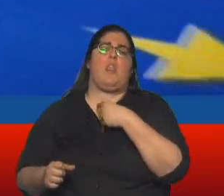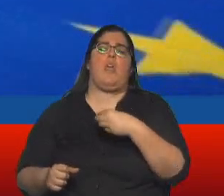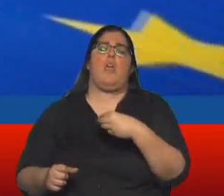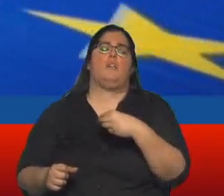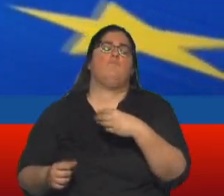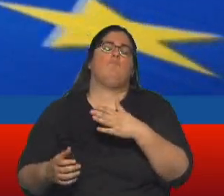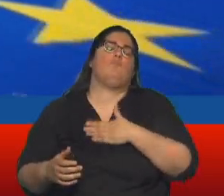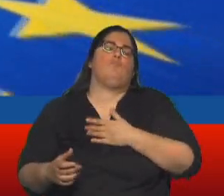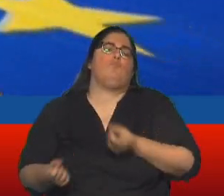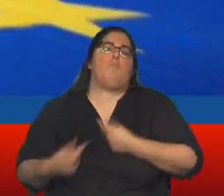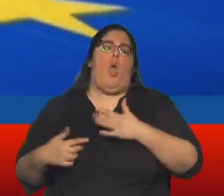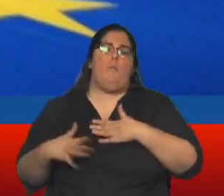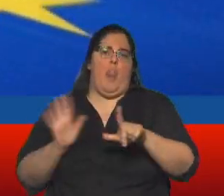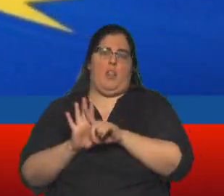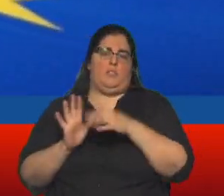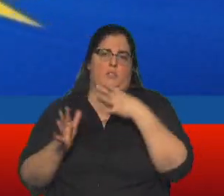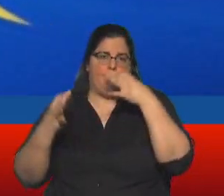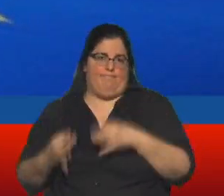judicial.